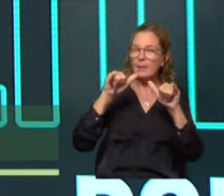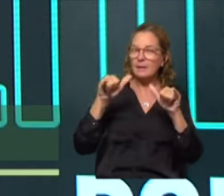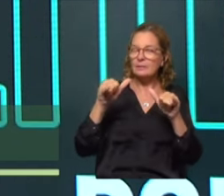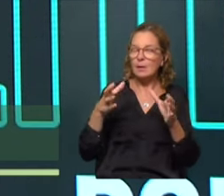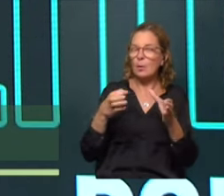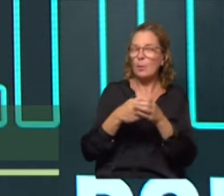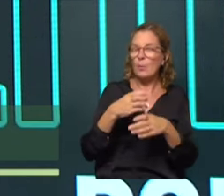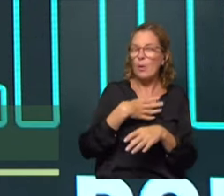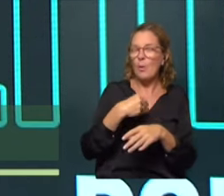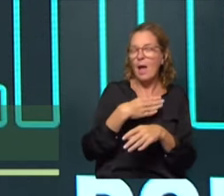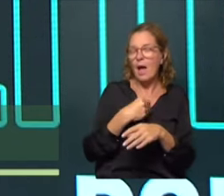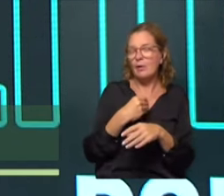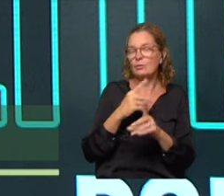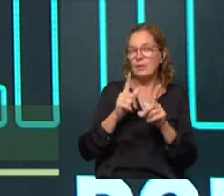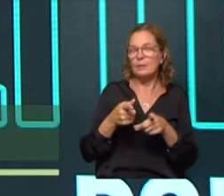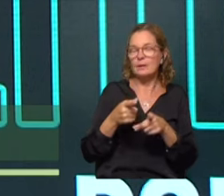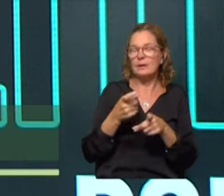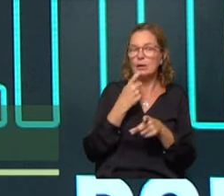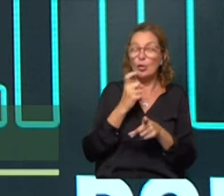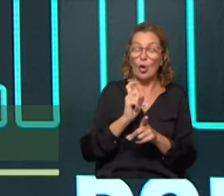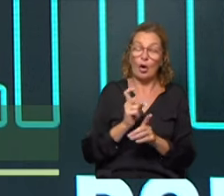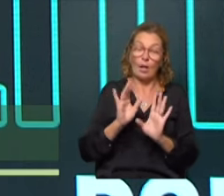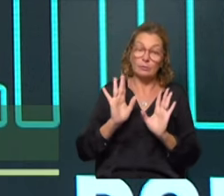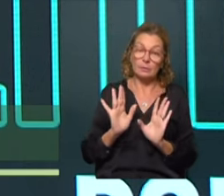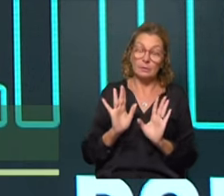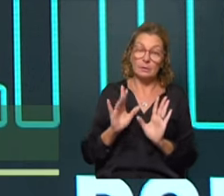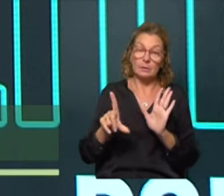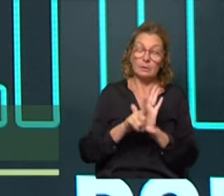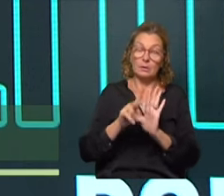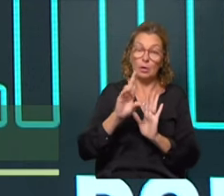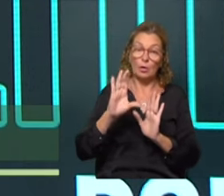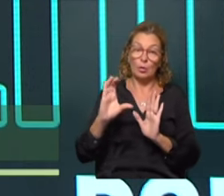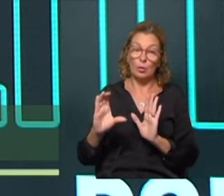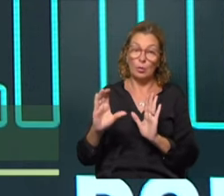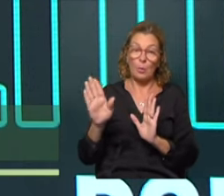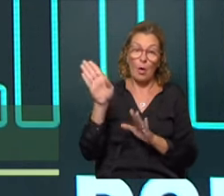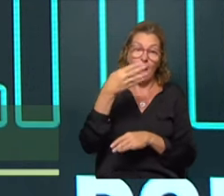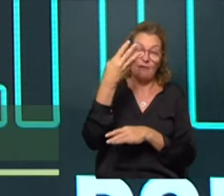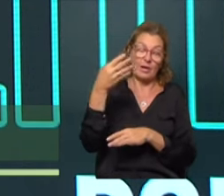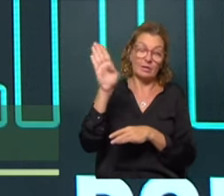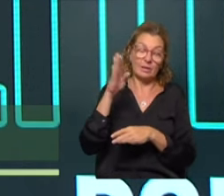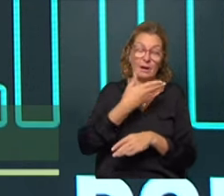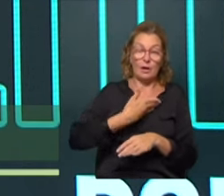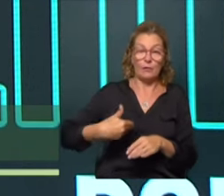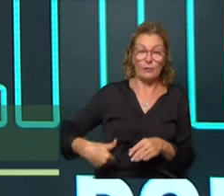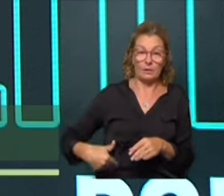del Partido Nacional, pero también del Partido Colorado. La LUC aparece como la bandera del gobierno, sí. Y lo